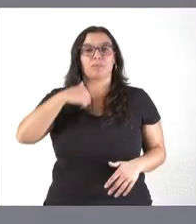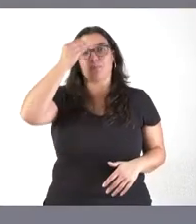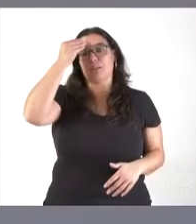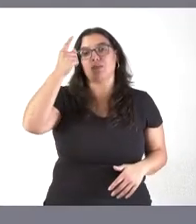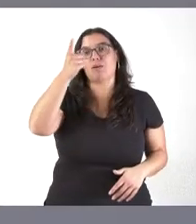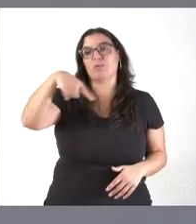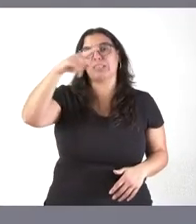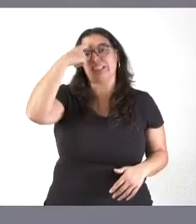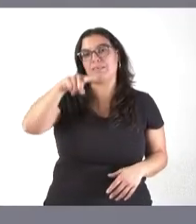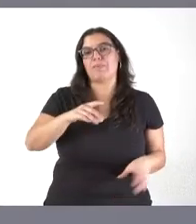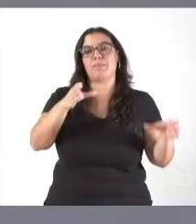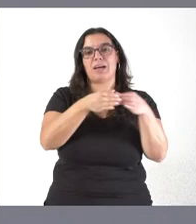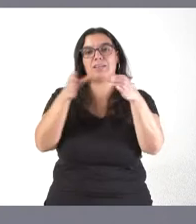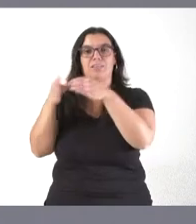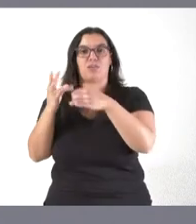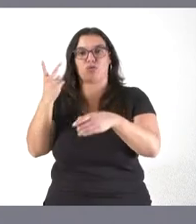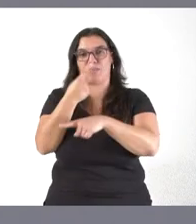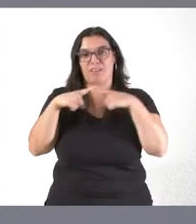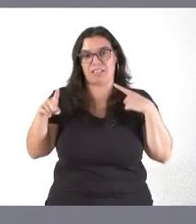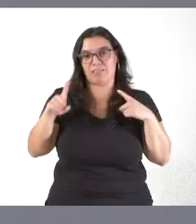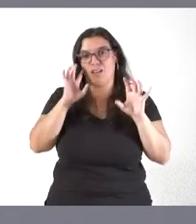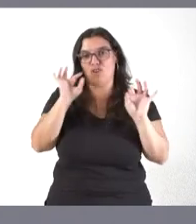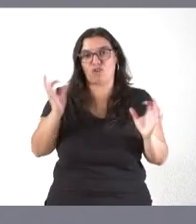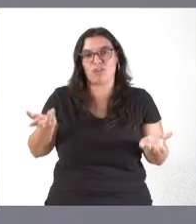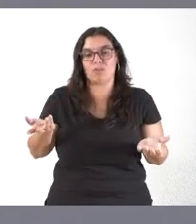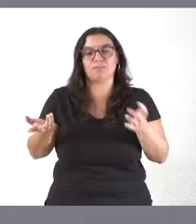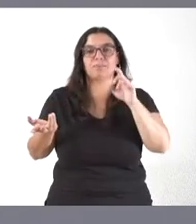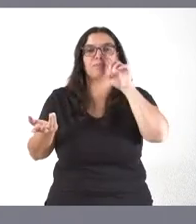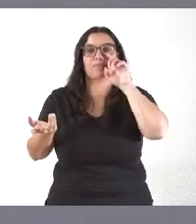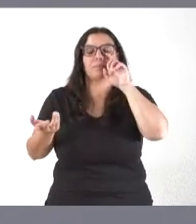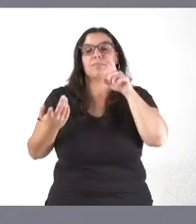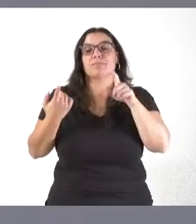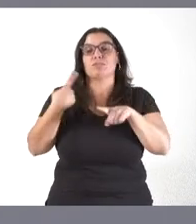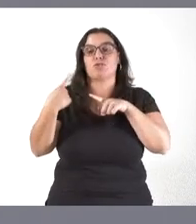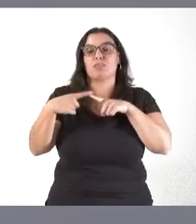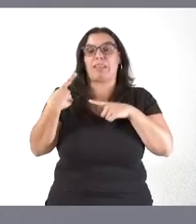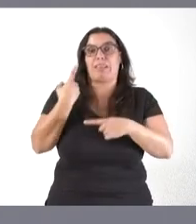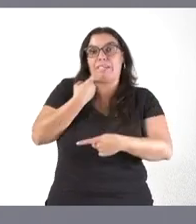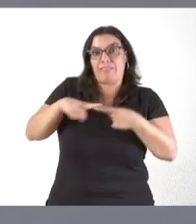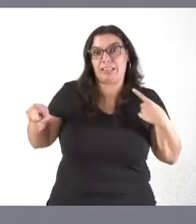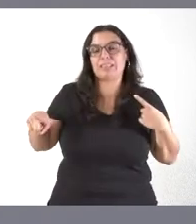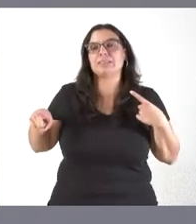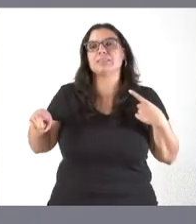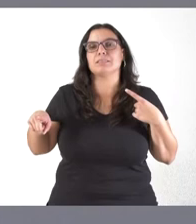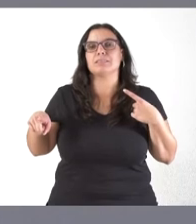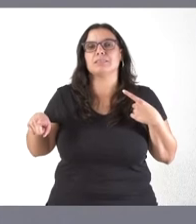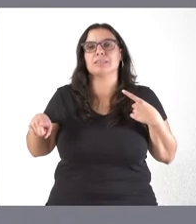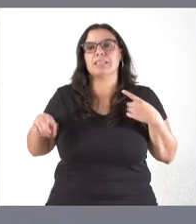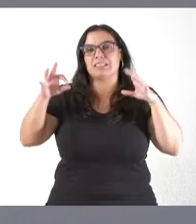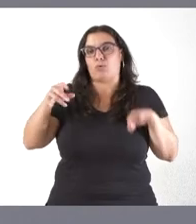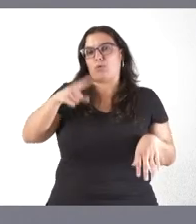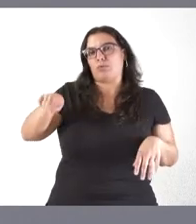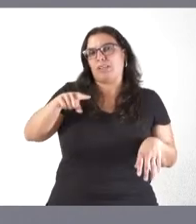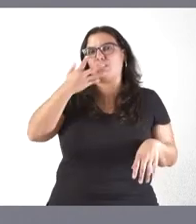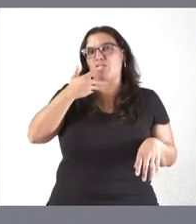que somos dos partidos distintos como es natural y los elementos de diferencia entre ambos partidos seguro que ustedes lo conocen